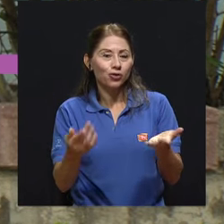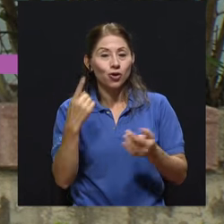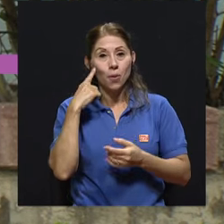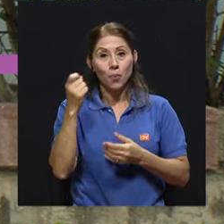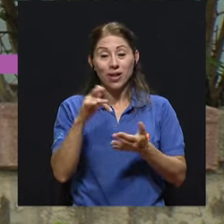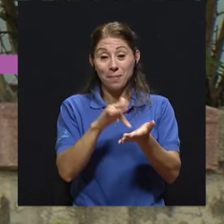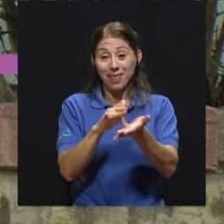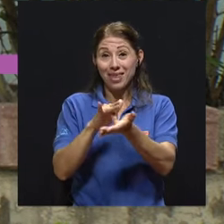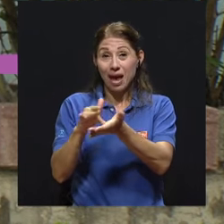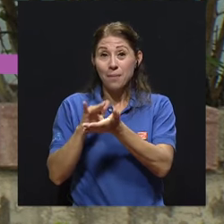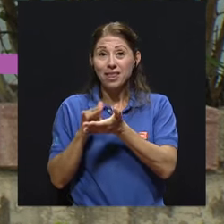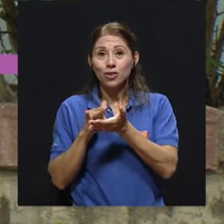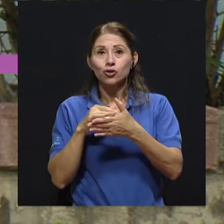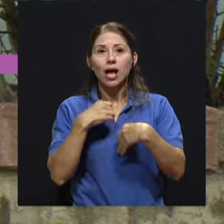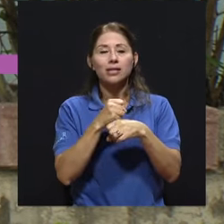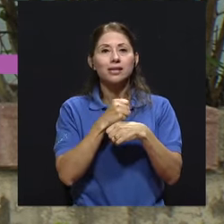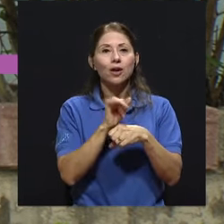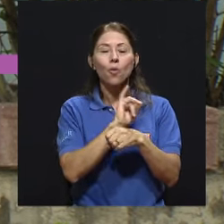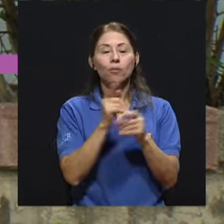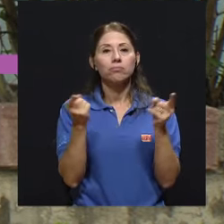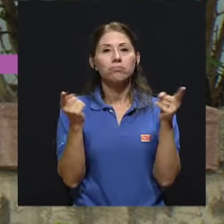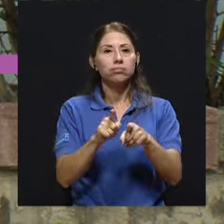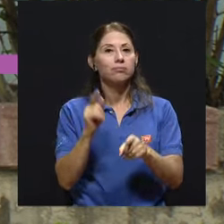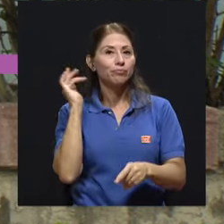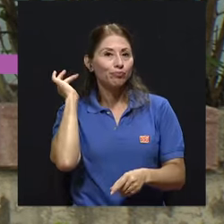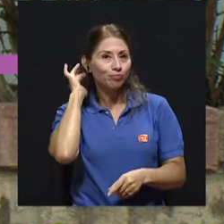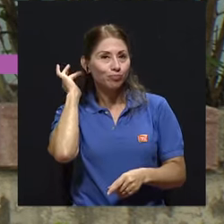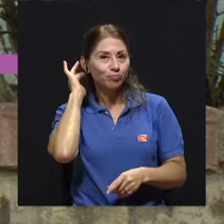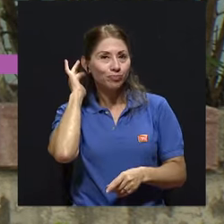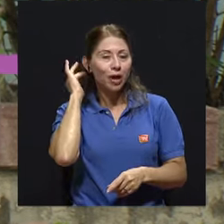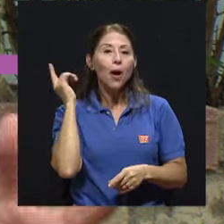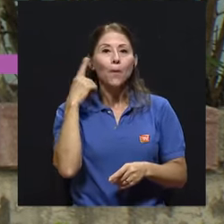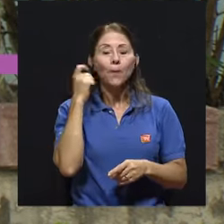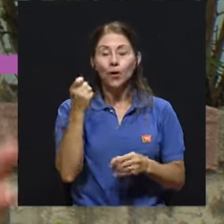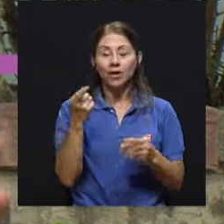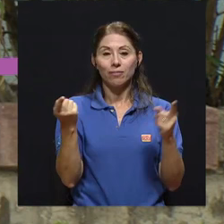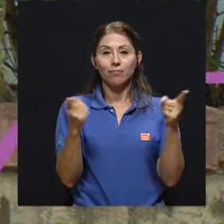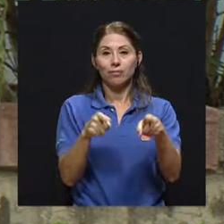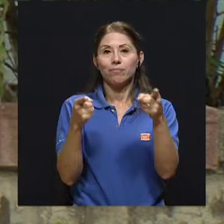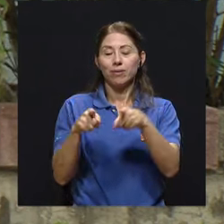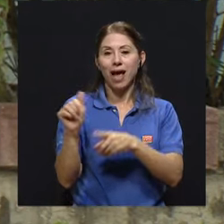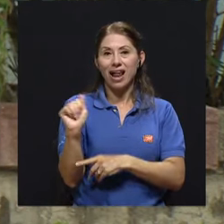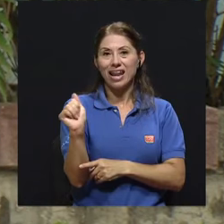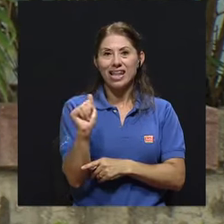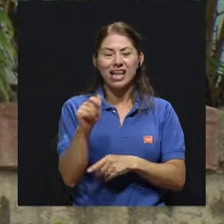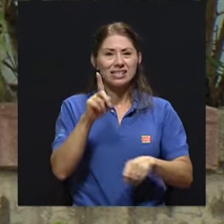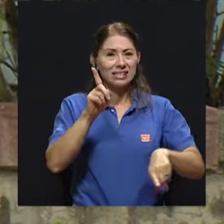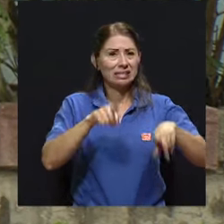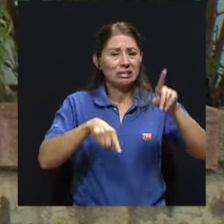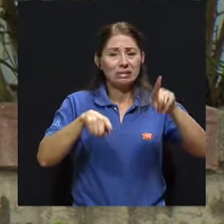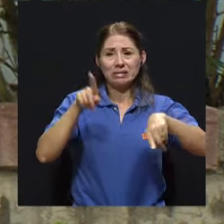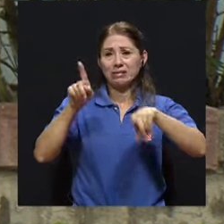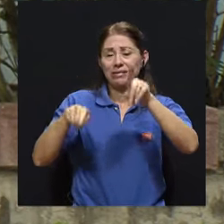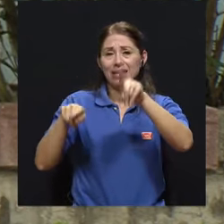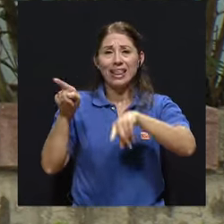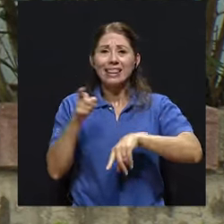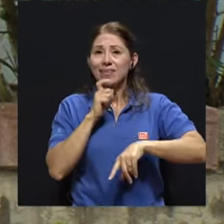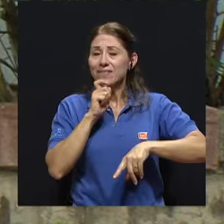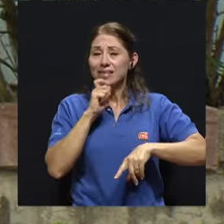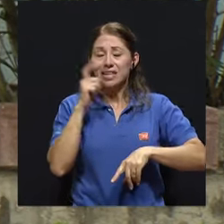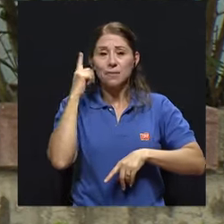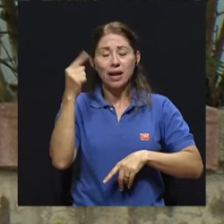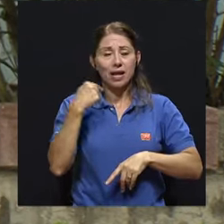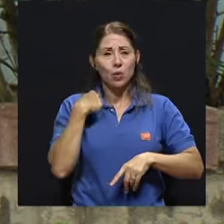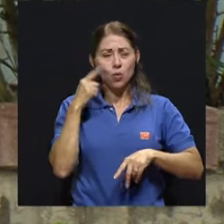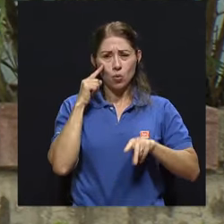manifestaciones alérgicas francamente variables. Pero cambia mucho. Son a veces muy difíciles de poder uno